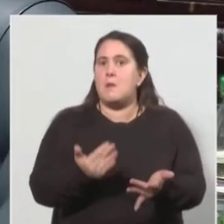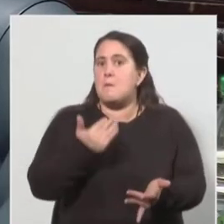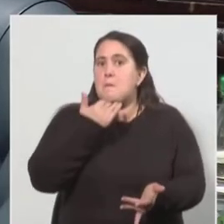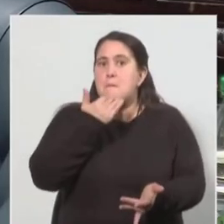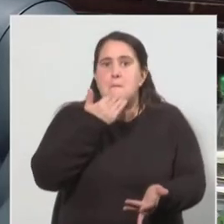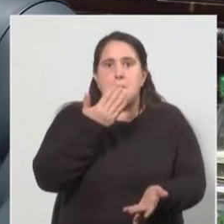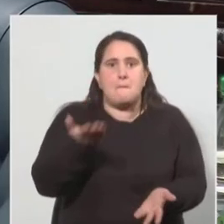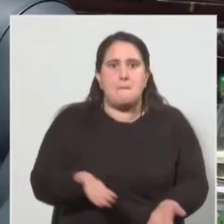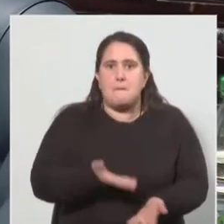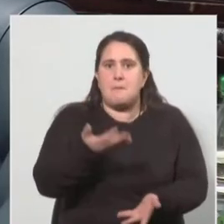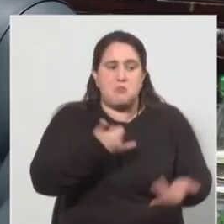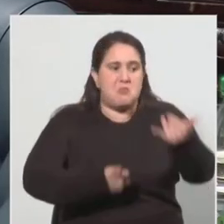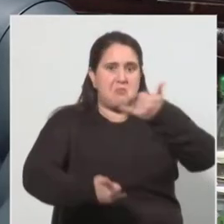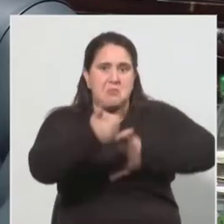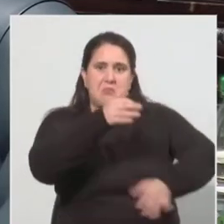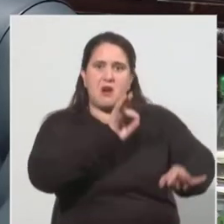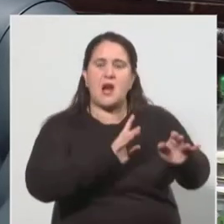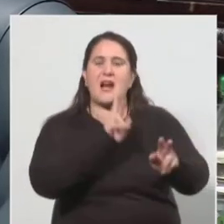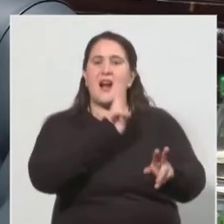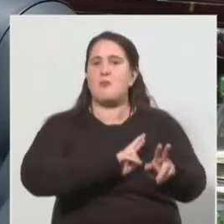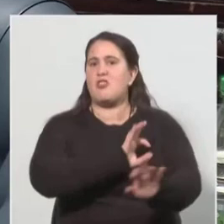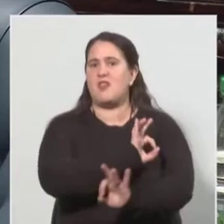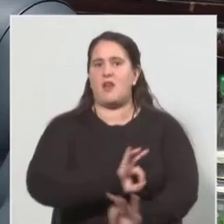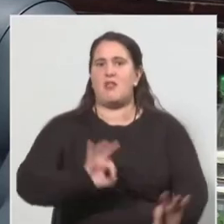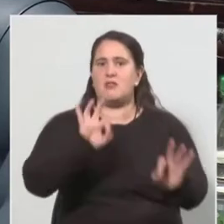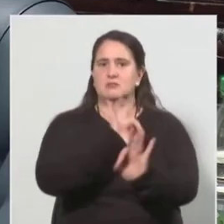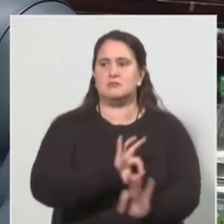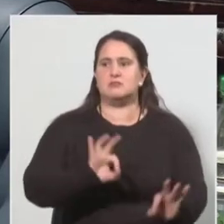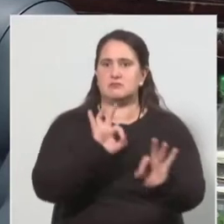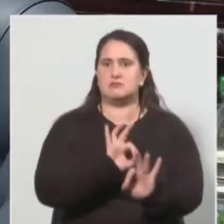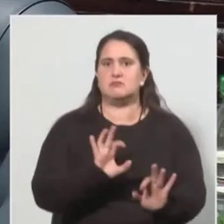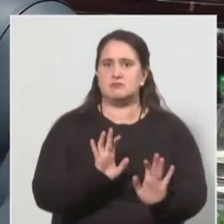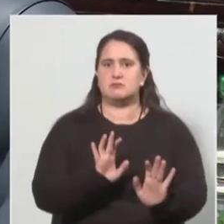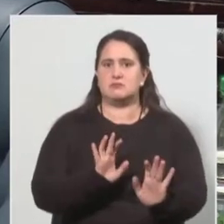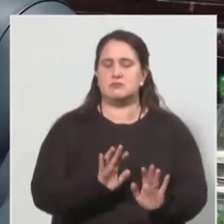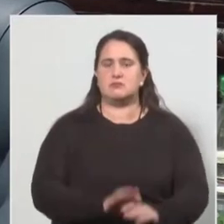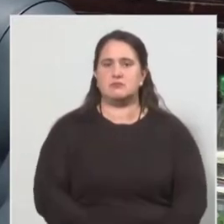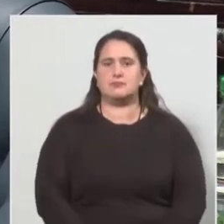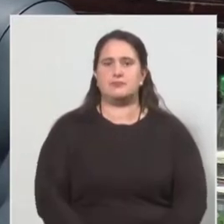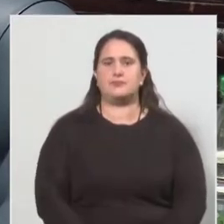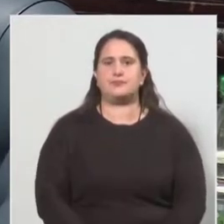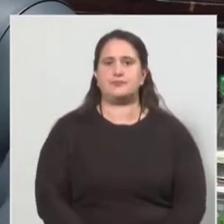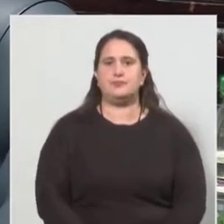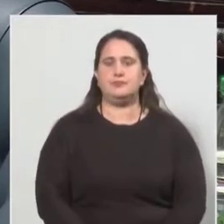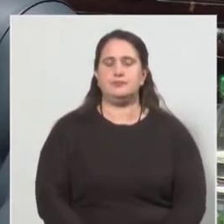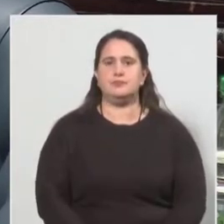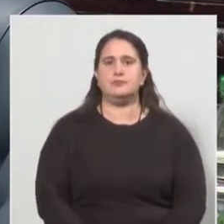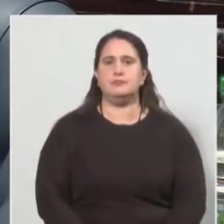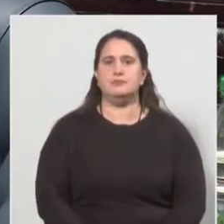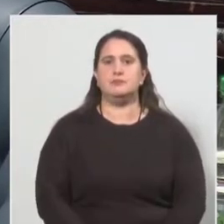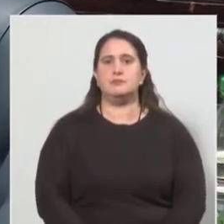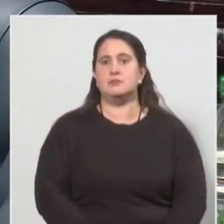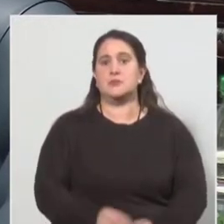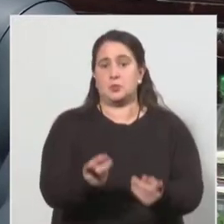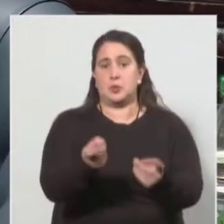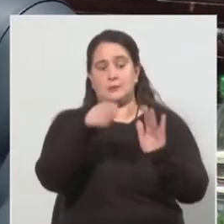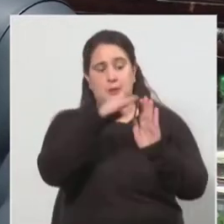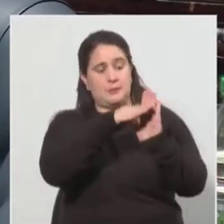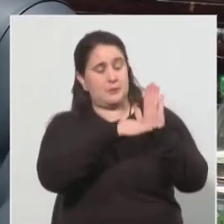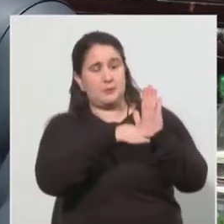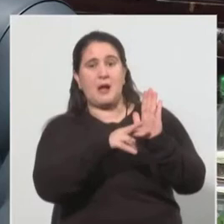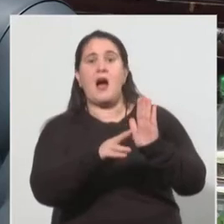No fueron parte de las respuestas a ese pedido de informes. No están los requisitos del